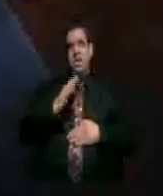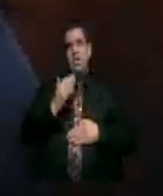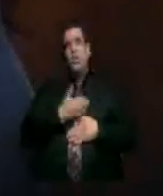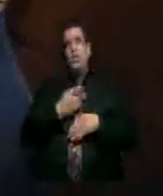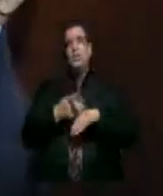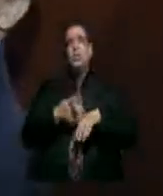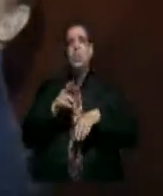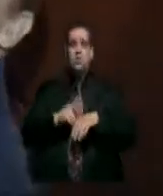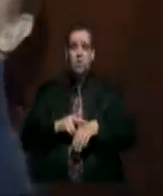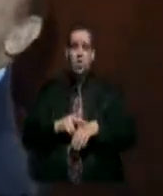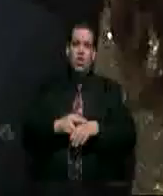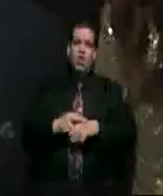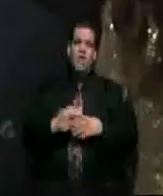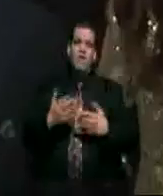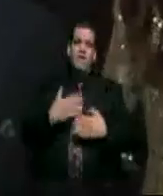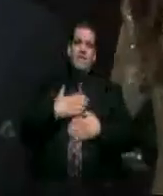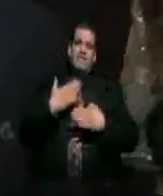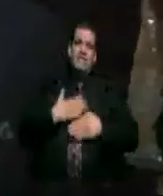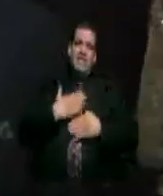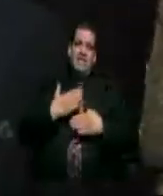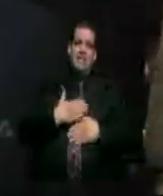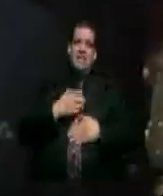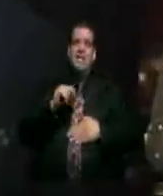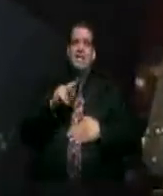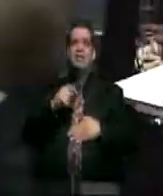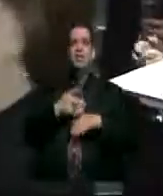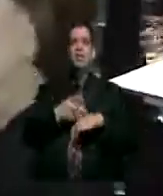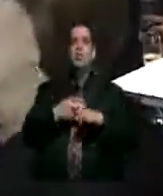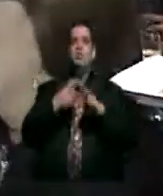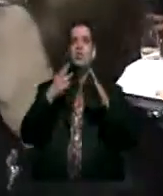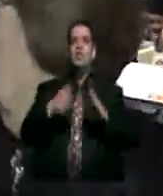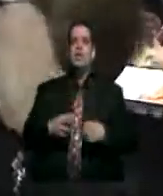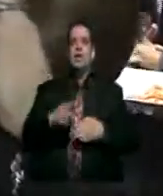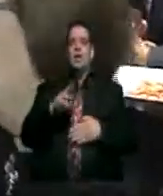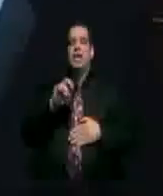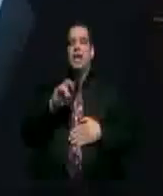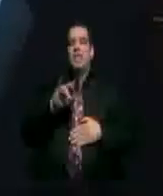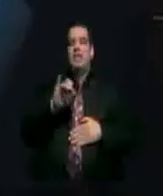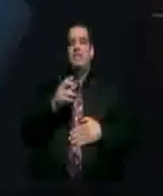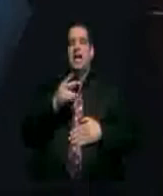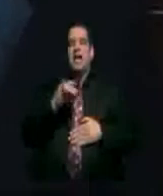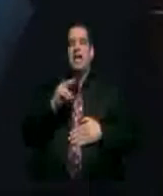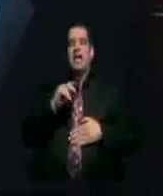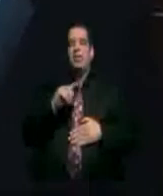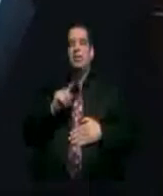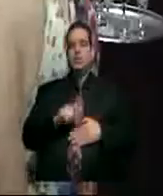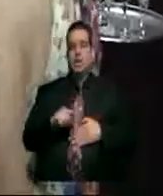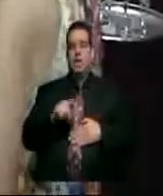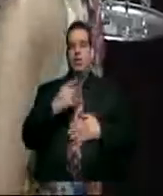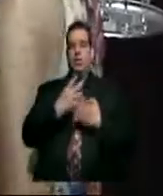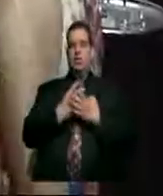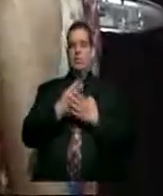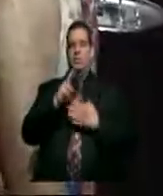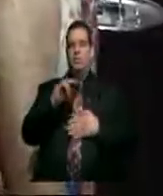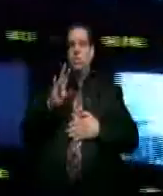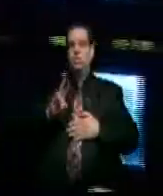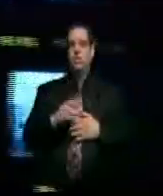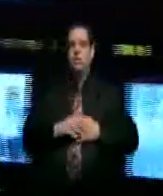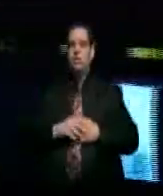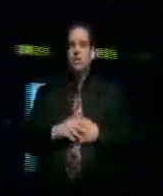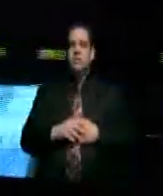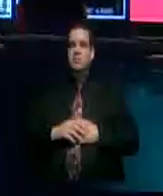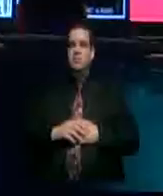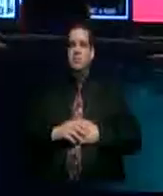Puerto Rico. Felicidades a la televisión puertorriqueña. Nadesha Karina González, Noticias 24/7.